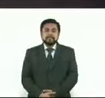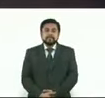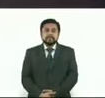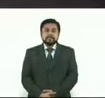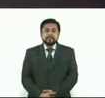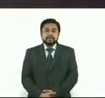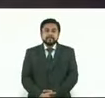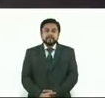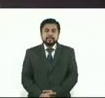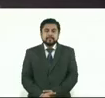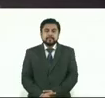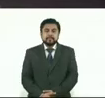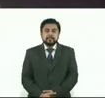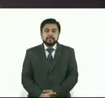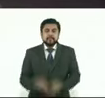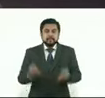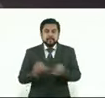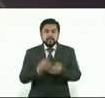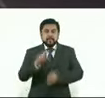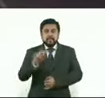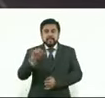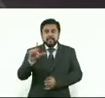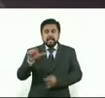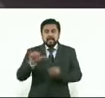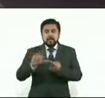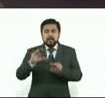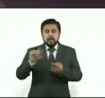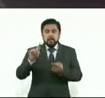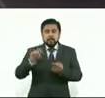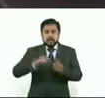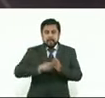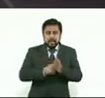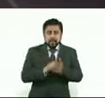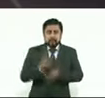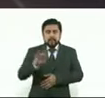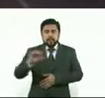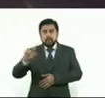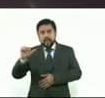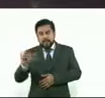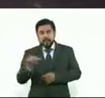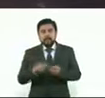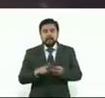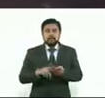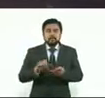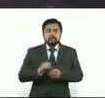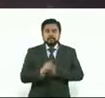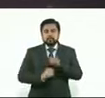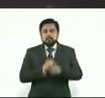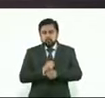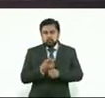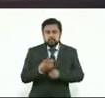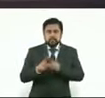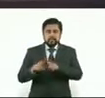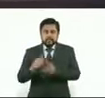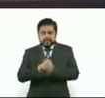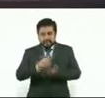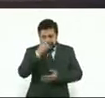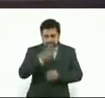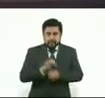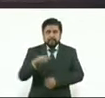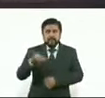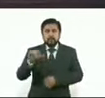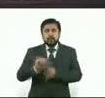Agradecemos a nuestros patrocinadores, a Telcel, a Coppel, a BBVA, a Martí, Sport City, Gatorade, Michelob